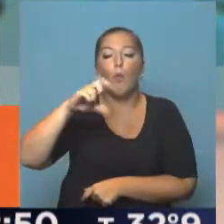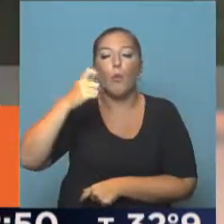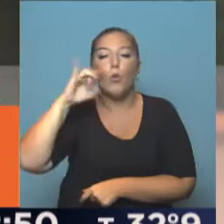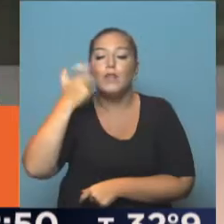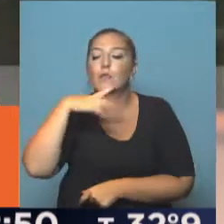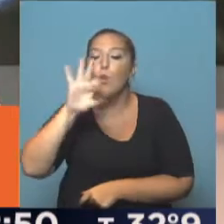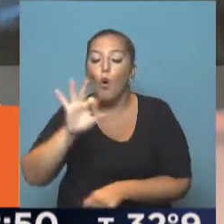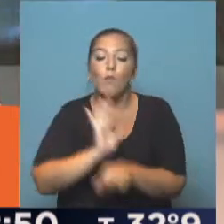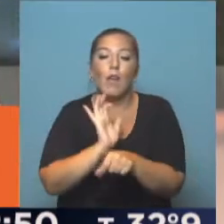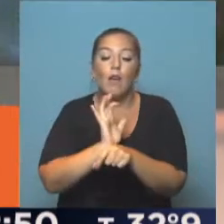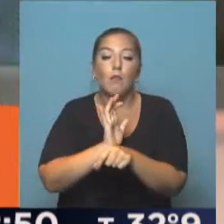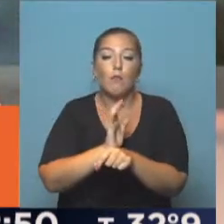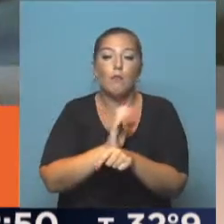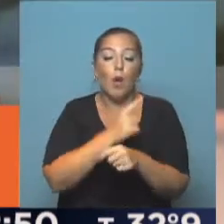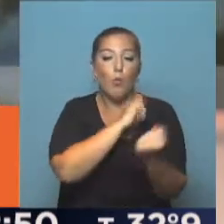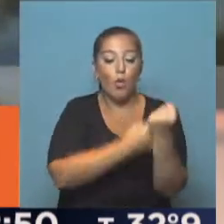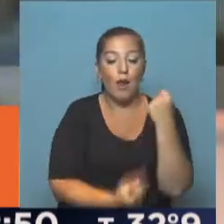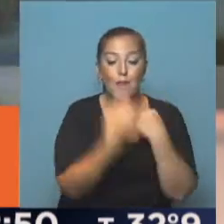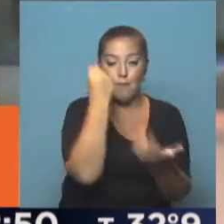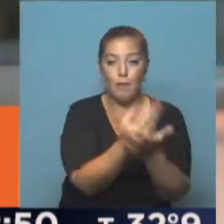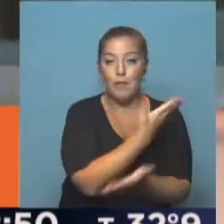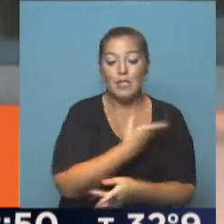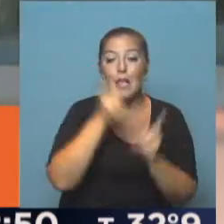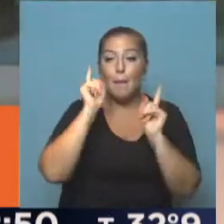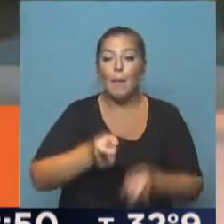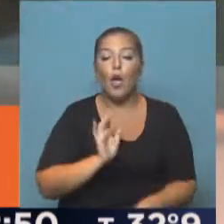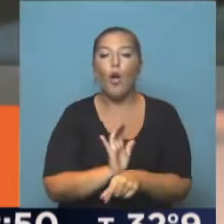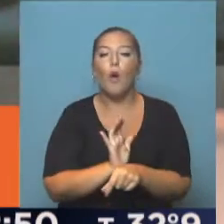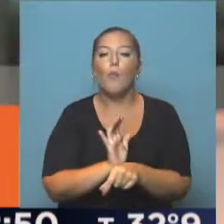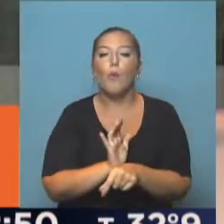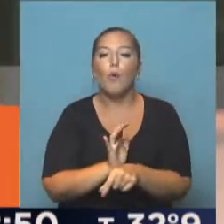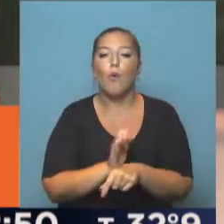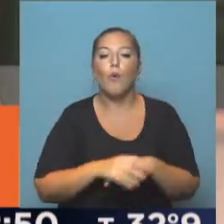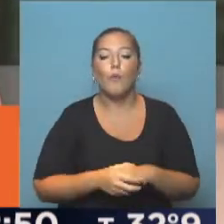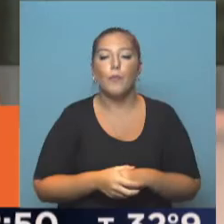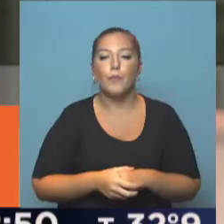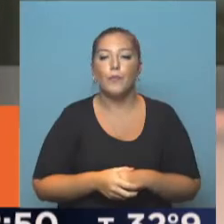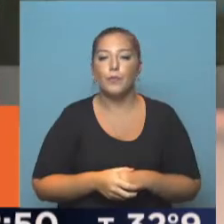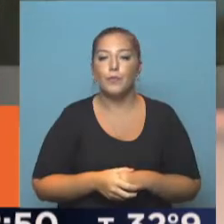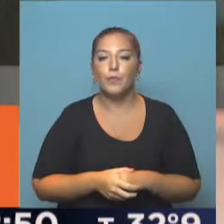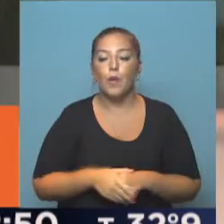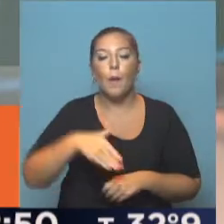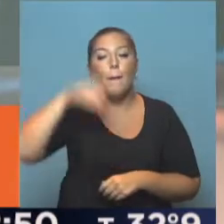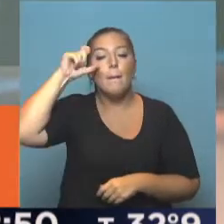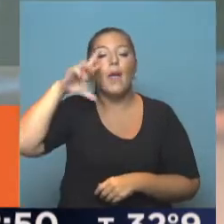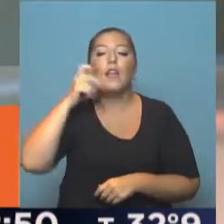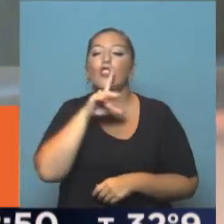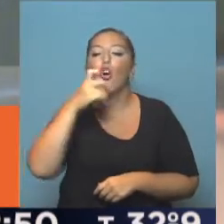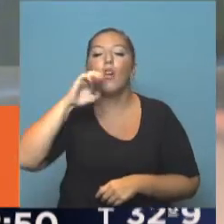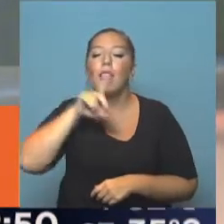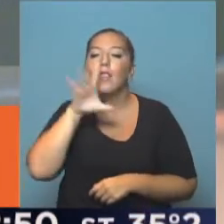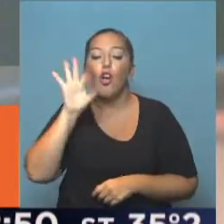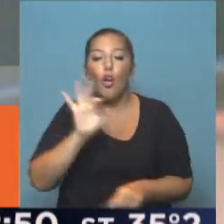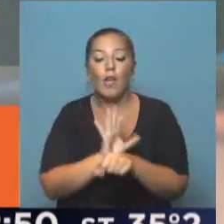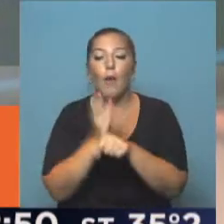concentración del poder en la persona del presidente, sino también una suerte de populismo meritocrático que valorizó los saberes expertos